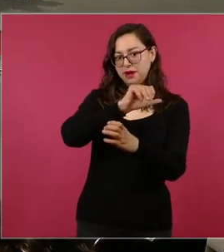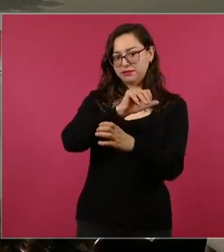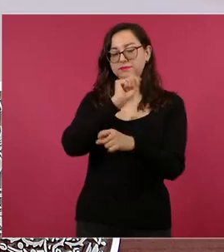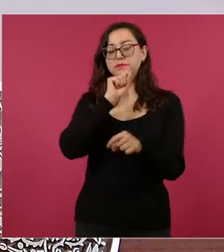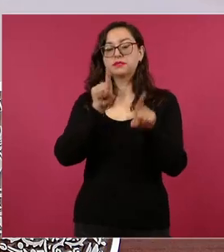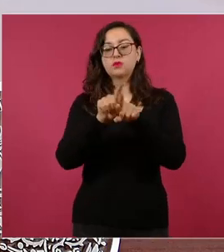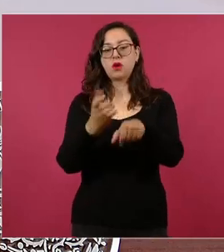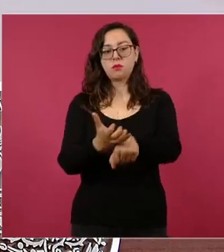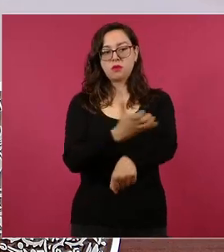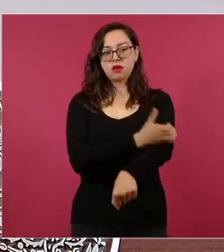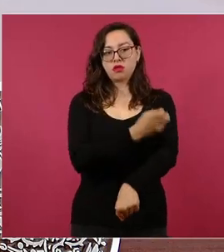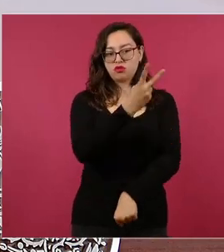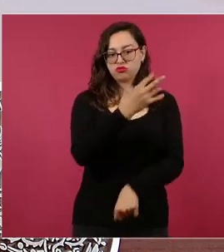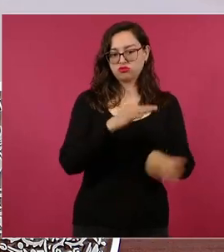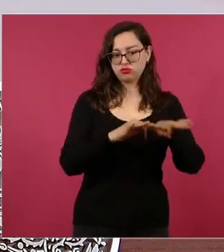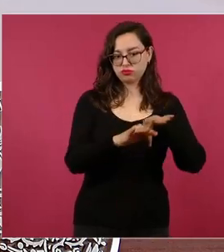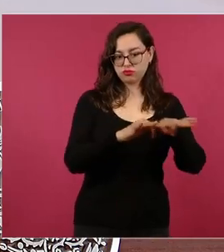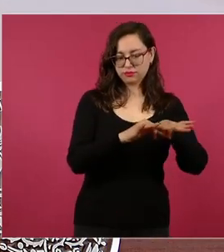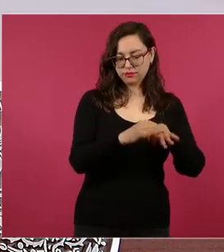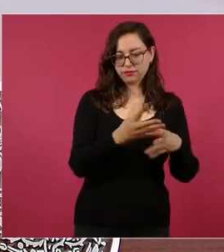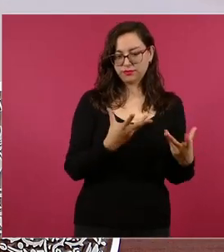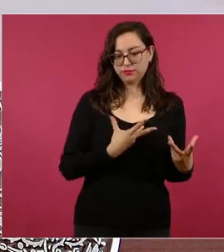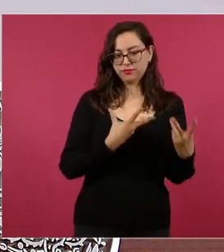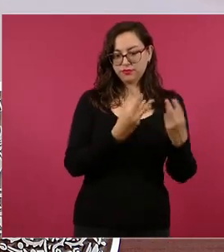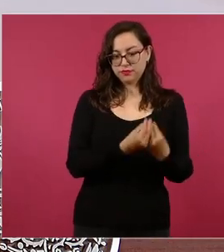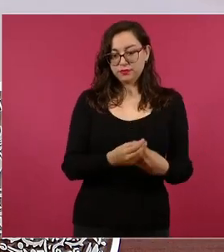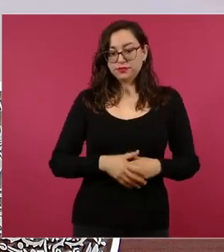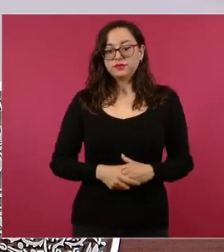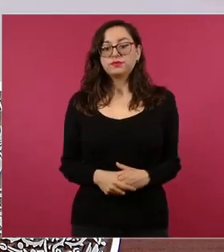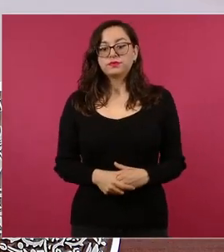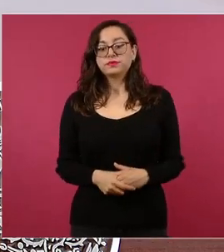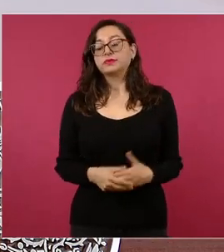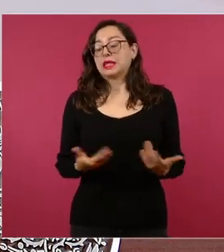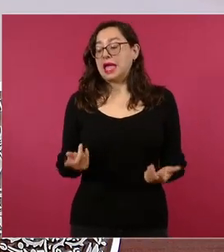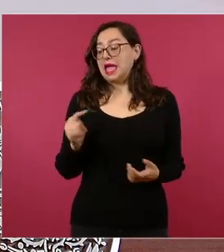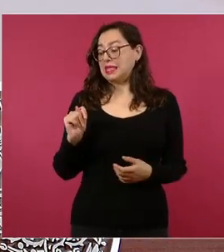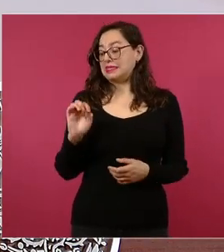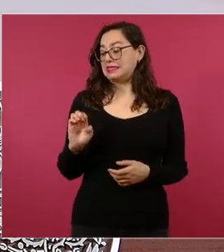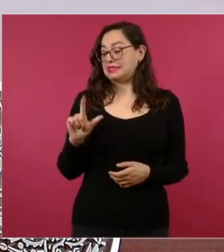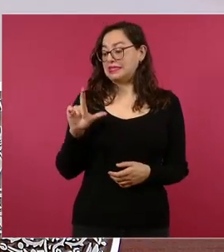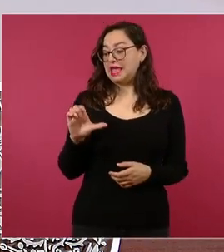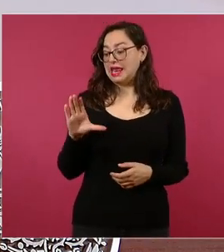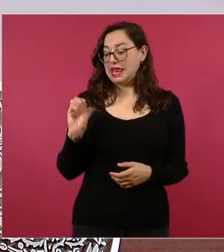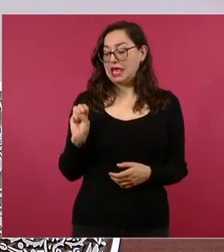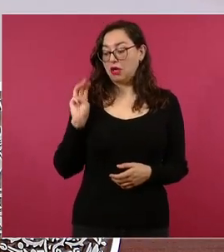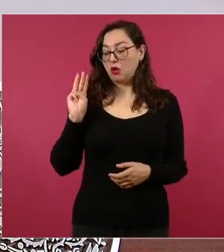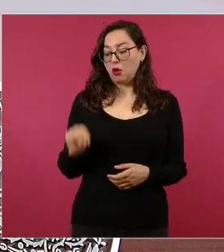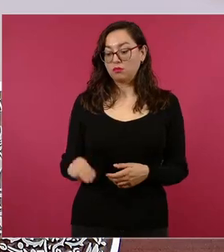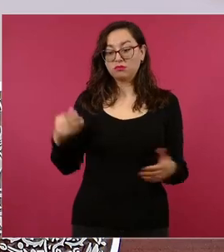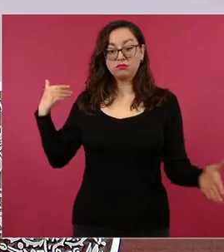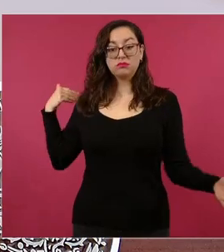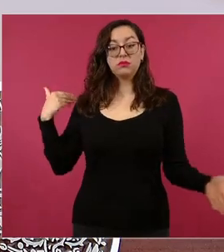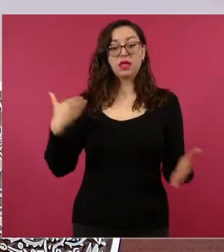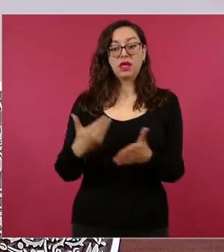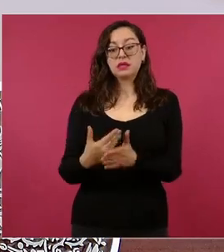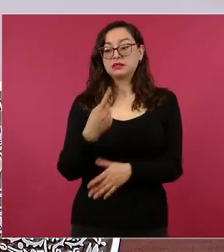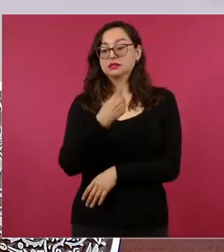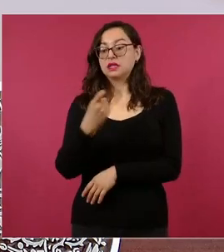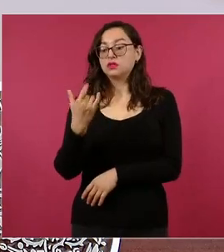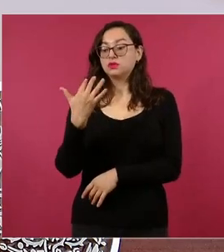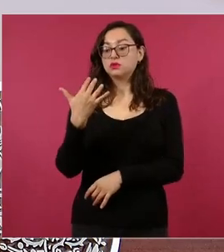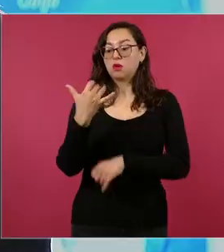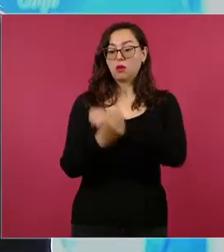Telecomunicaciones de México, como ustedes saben, se dedicó por más de 150 años a comunicar a la población a través de